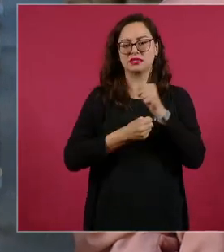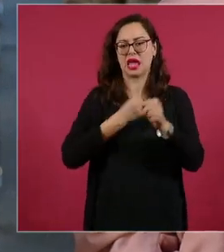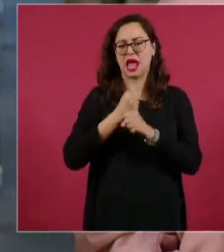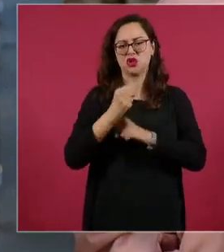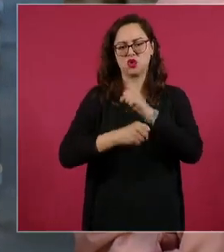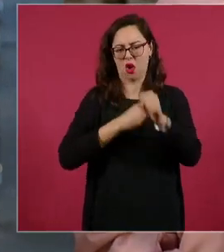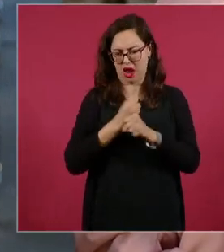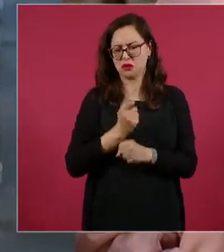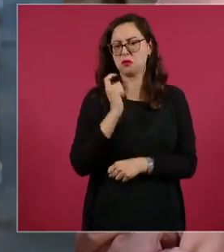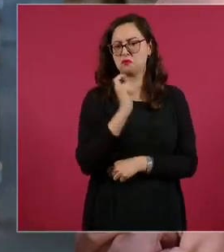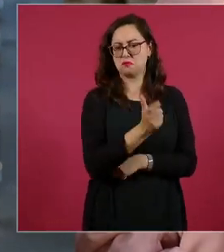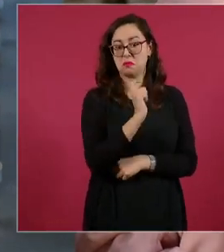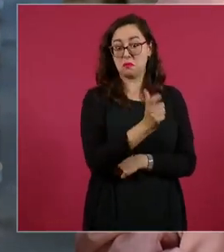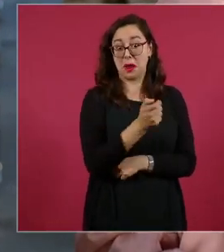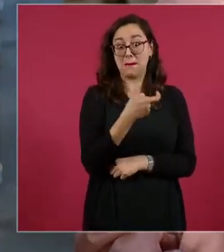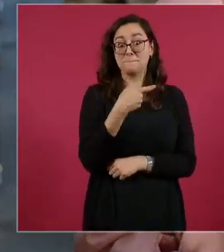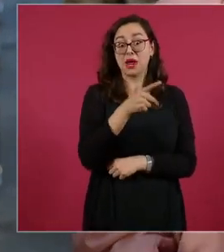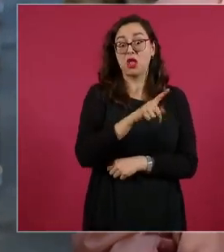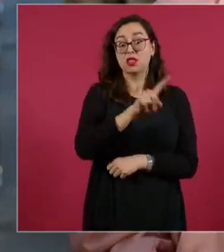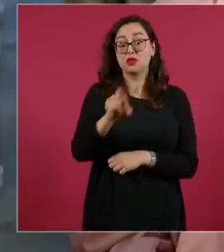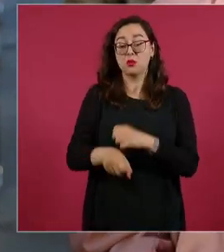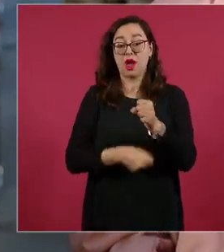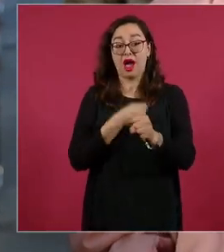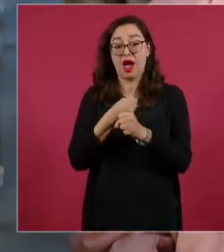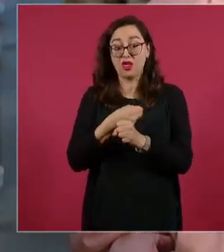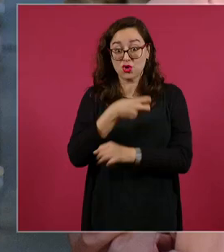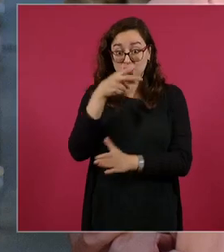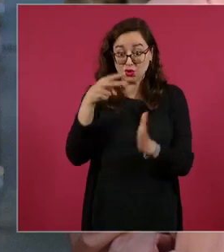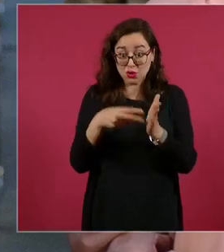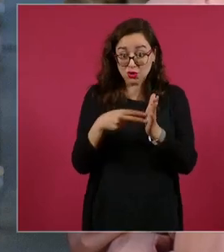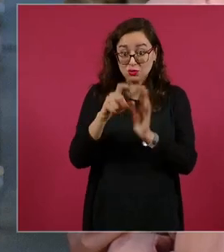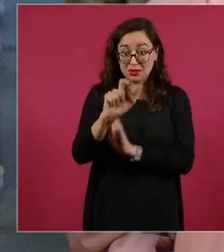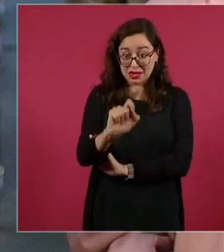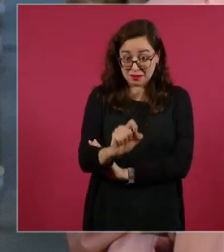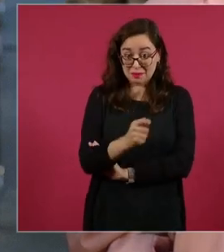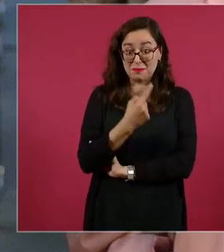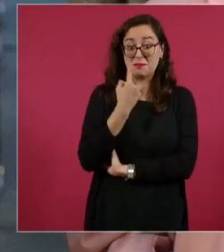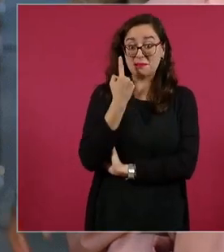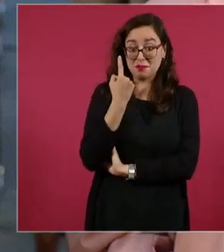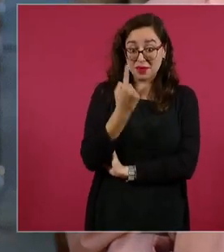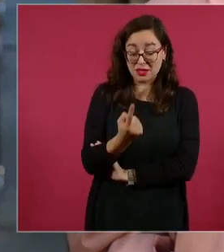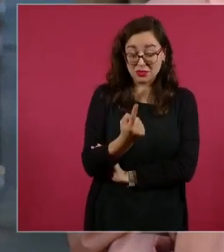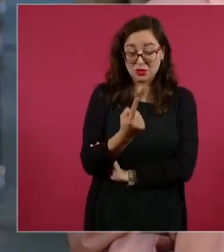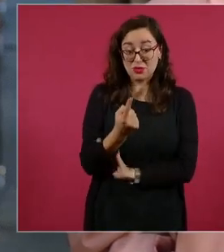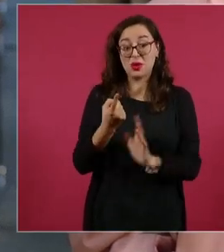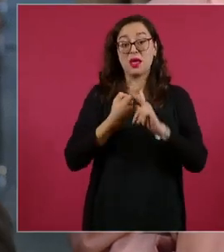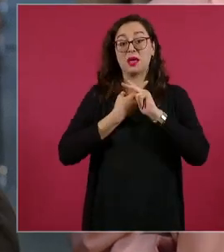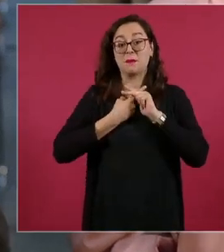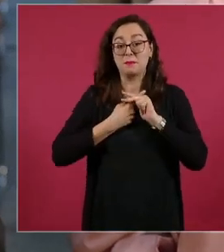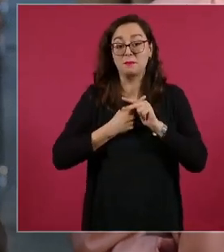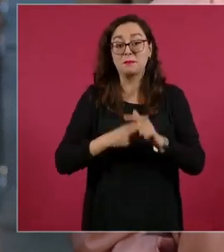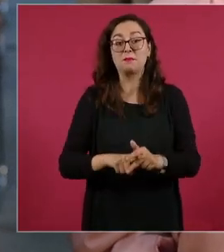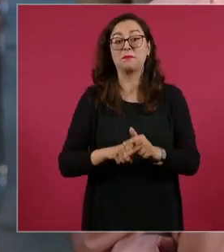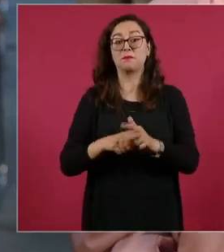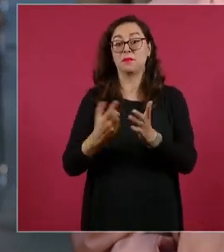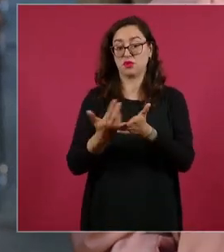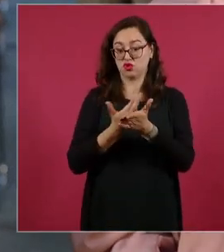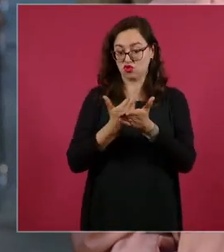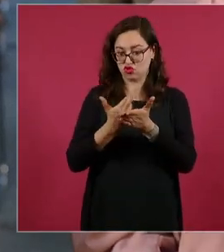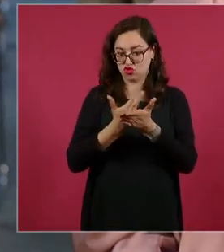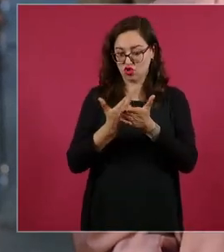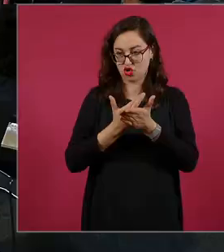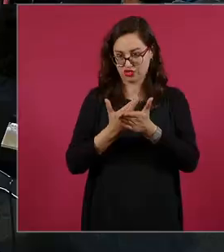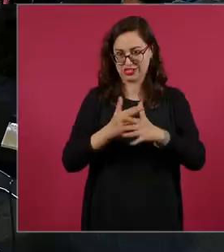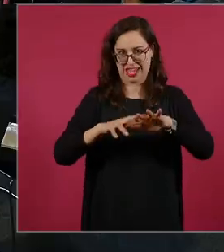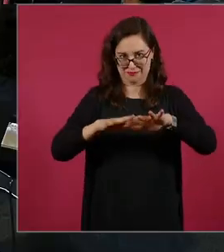En 2021 Cuando Se Esta Organización Que Dio Sentido A La Marea Roja Les Entregaron Casi Un Millón Y Medio De